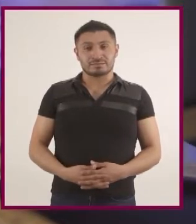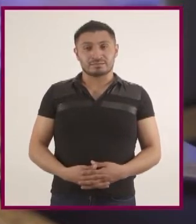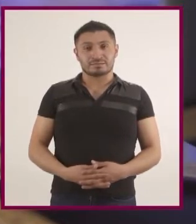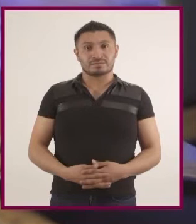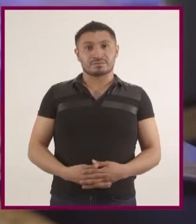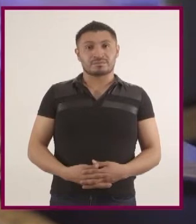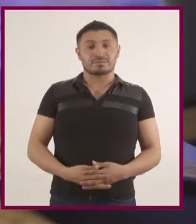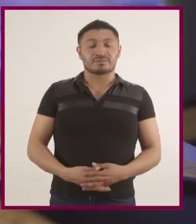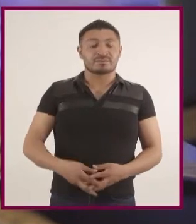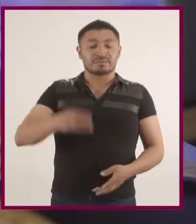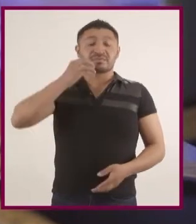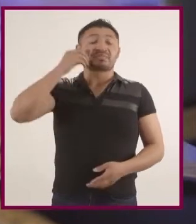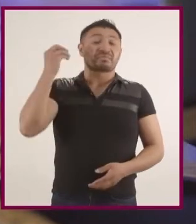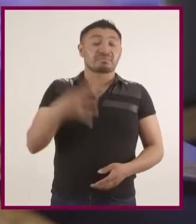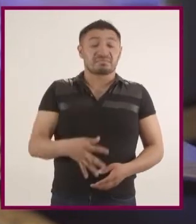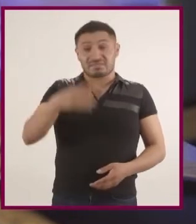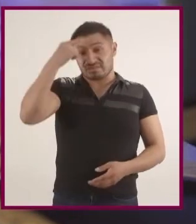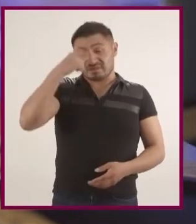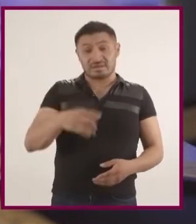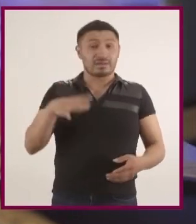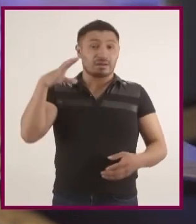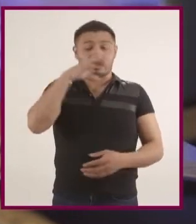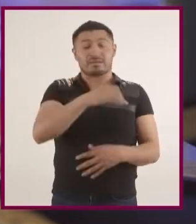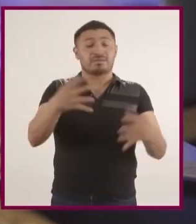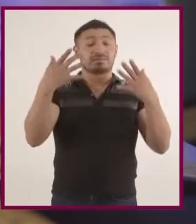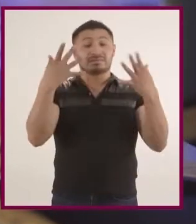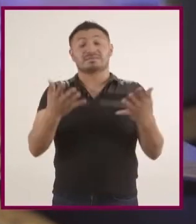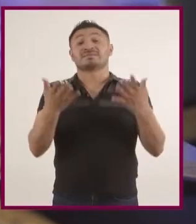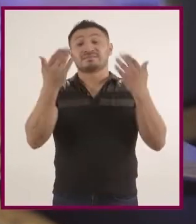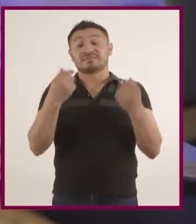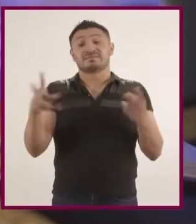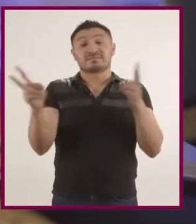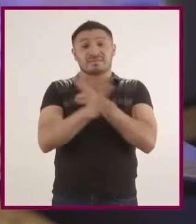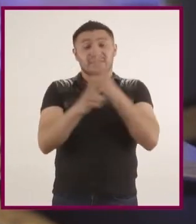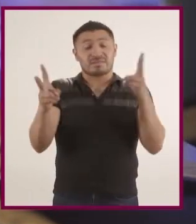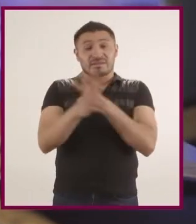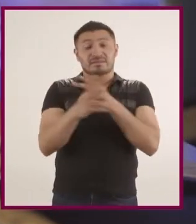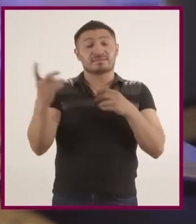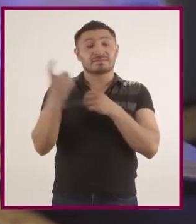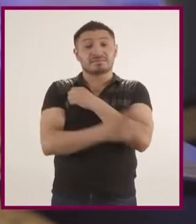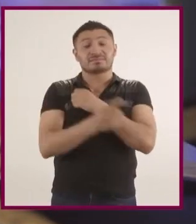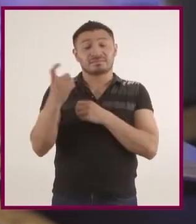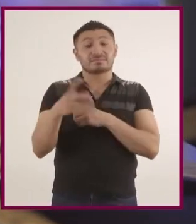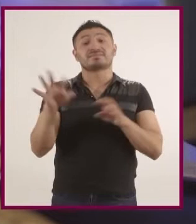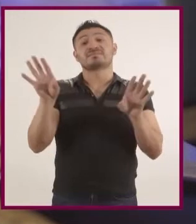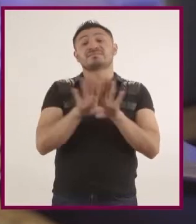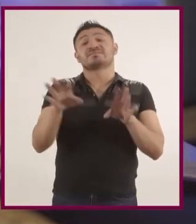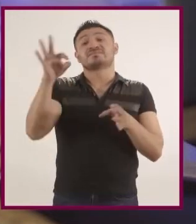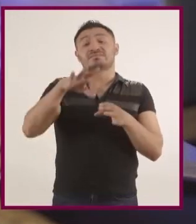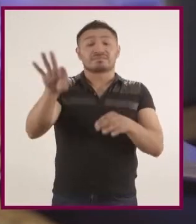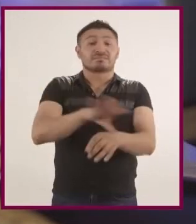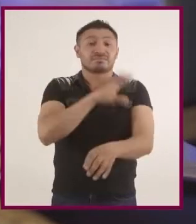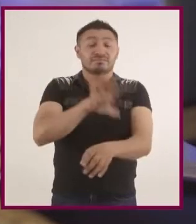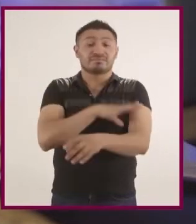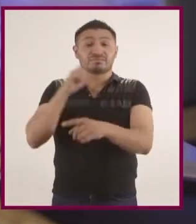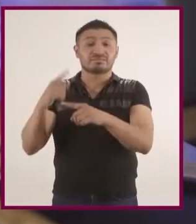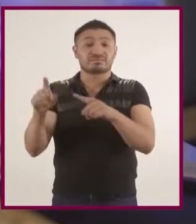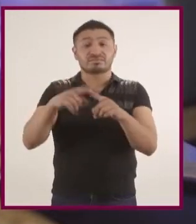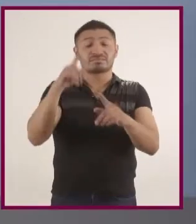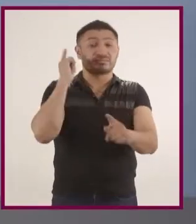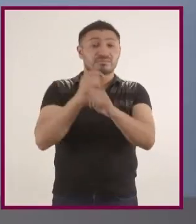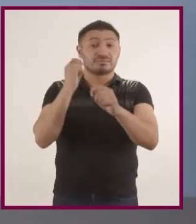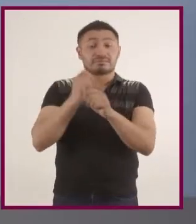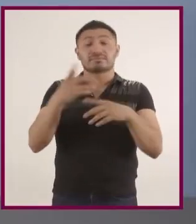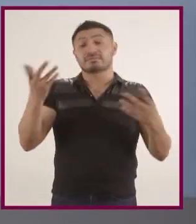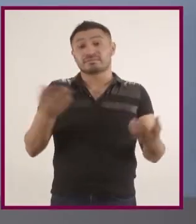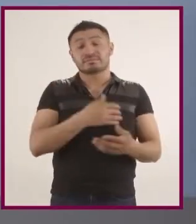super refrescante opción para cuando hace mucho calor y no tenemos aire acondicionado y Cómo podemos ahorrar energía en los distintos transportes